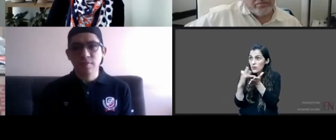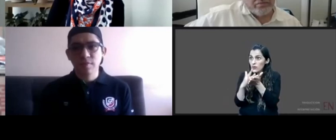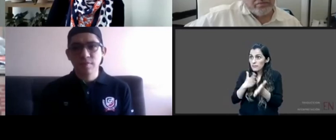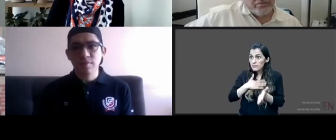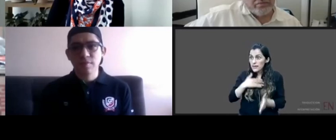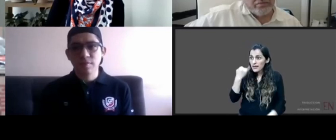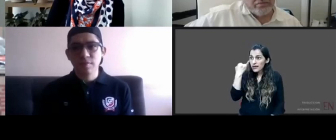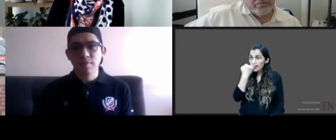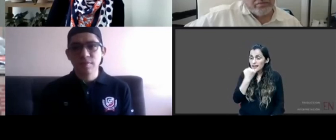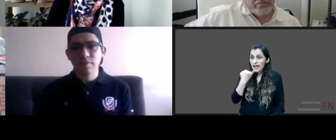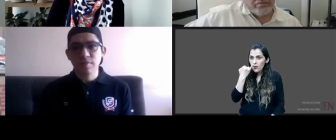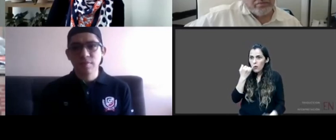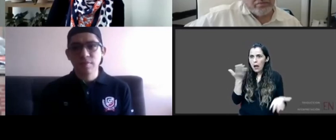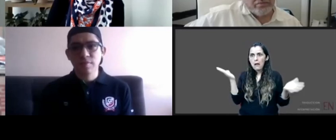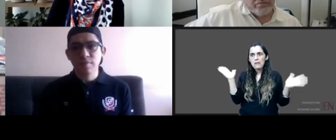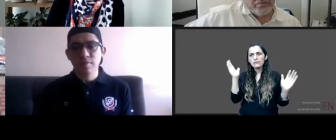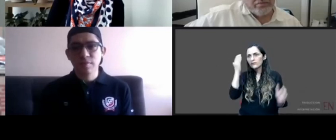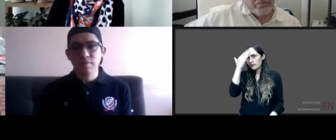yo no conocía y